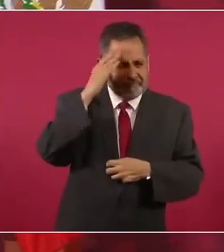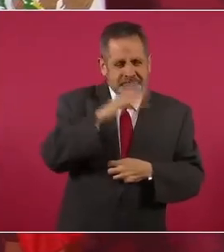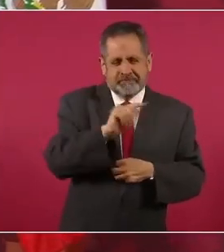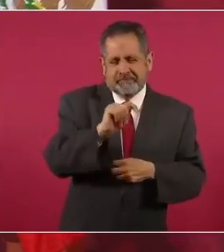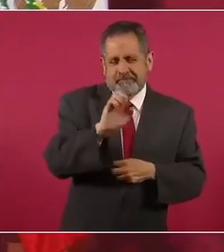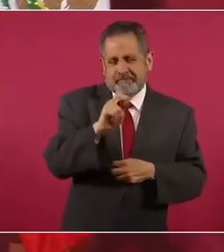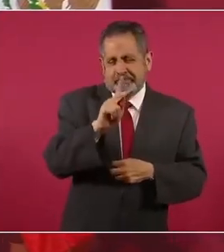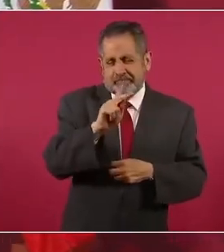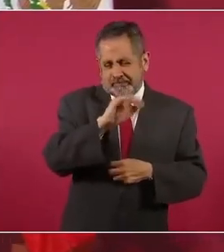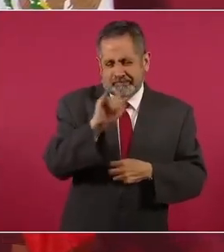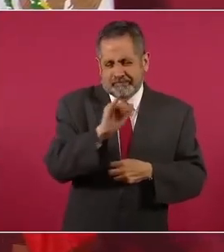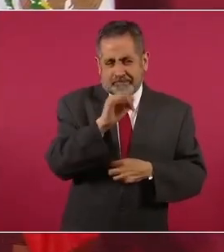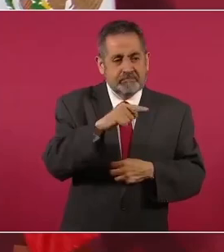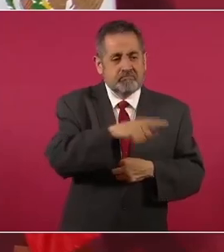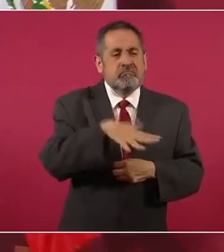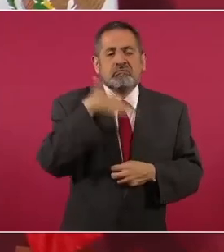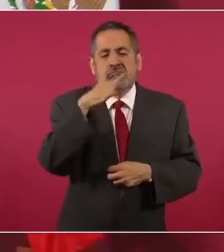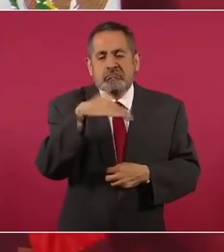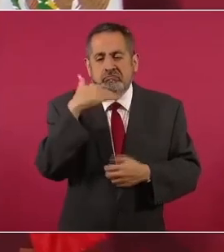antidemocráticos.